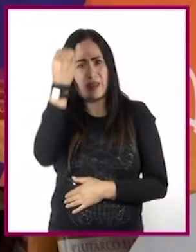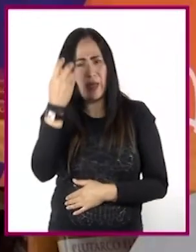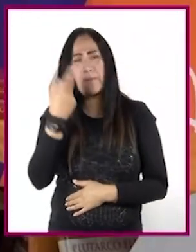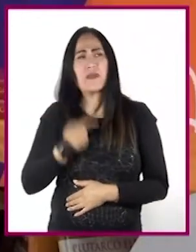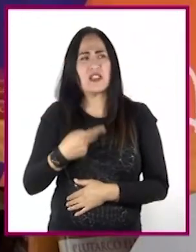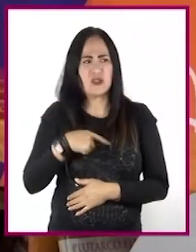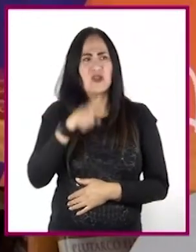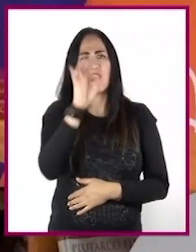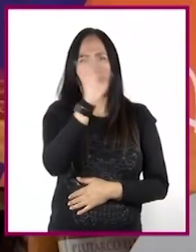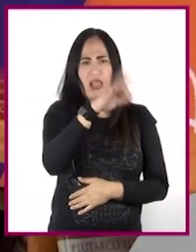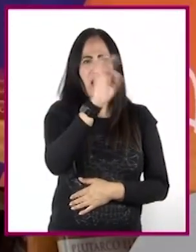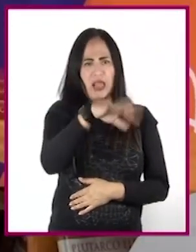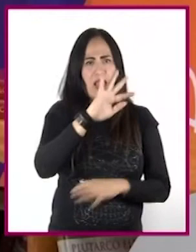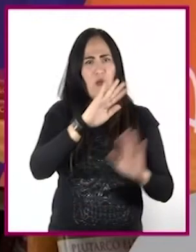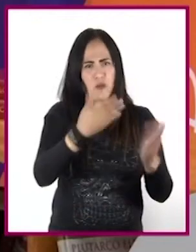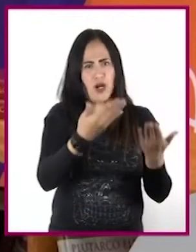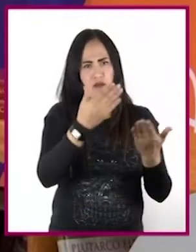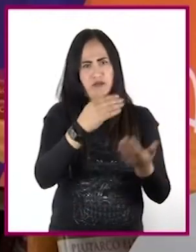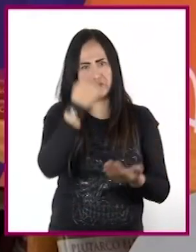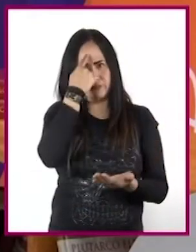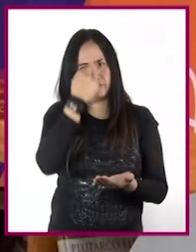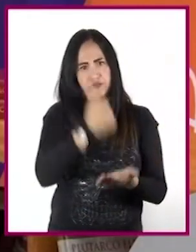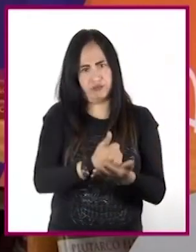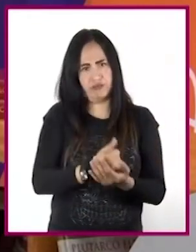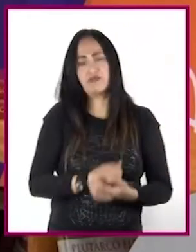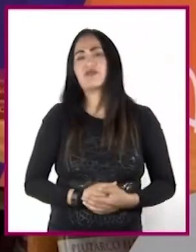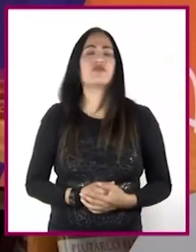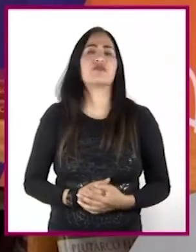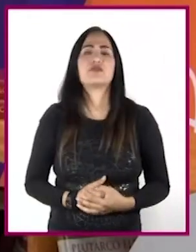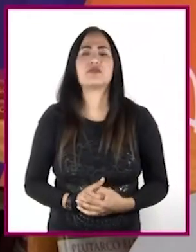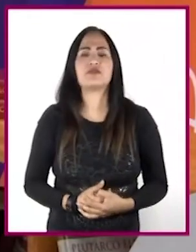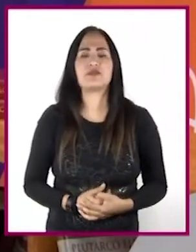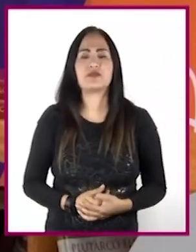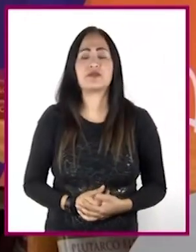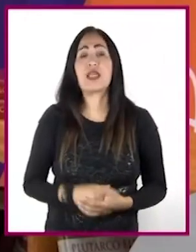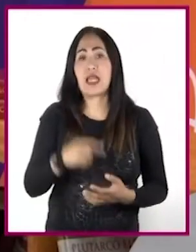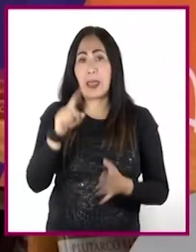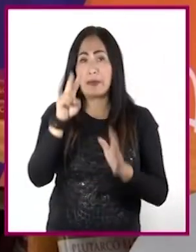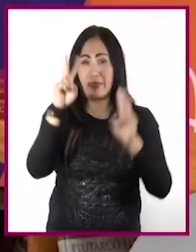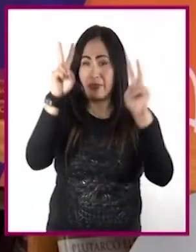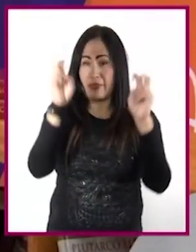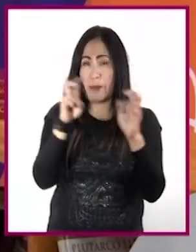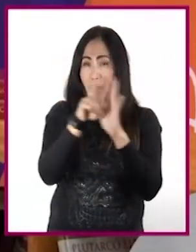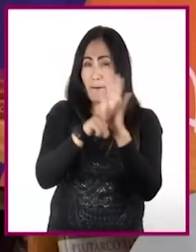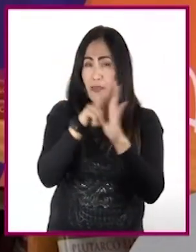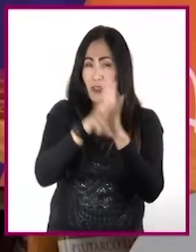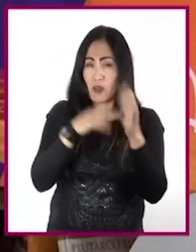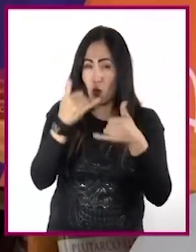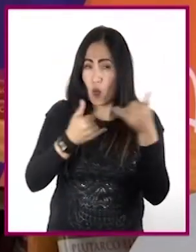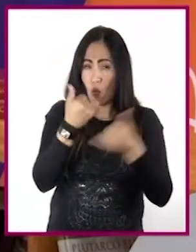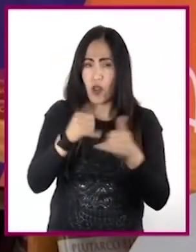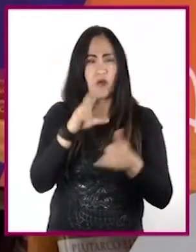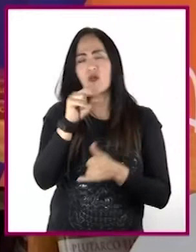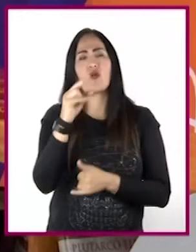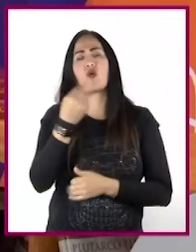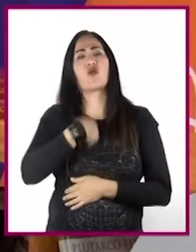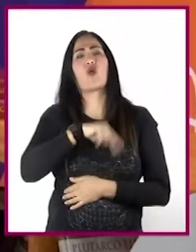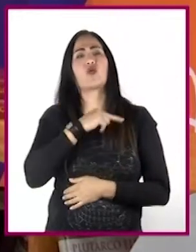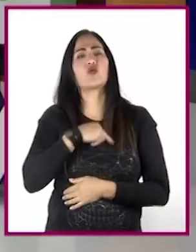sociedad. Obviamente, aquí la opinión habla no en sí de los videojuegos, sino de nosotros como